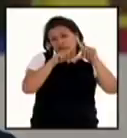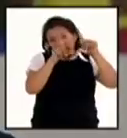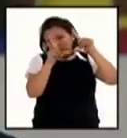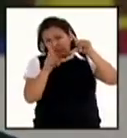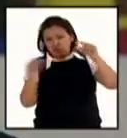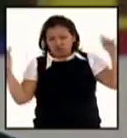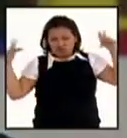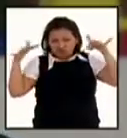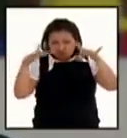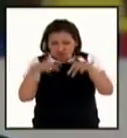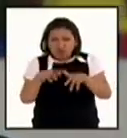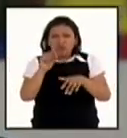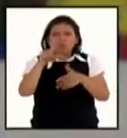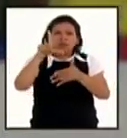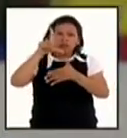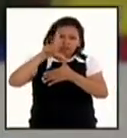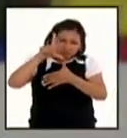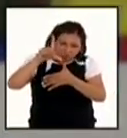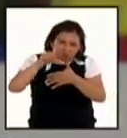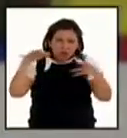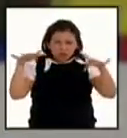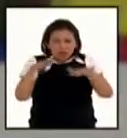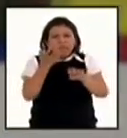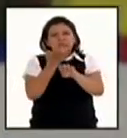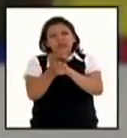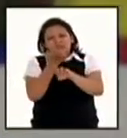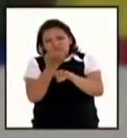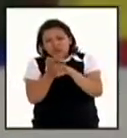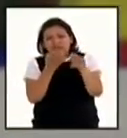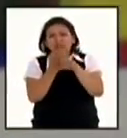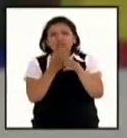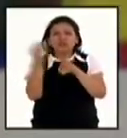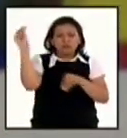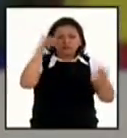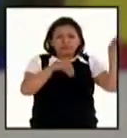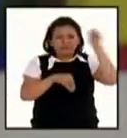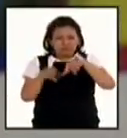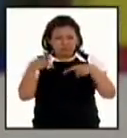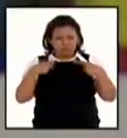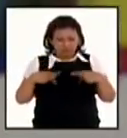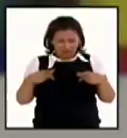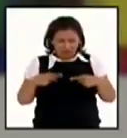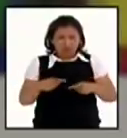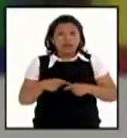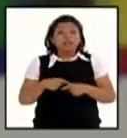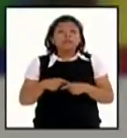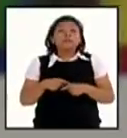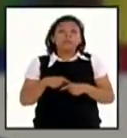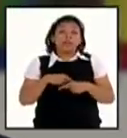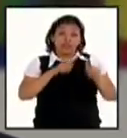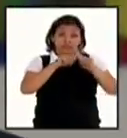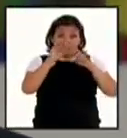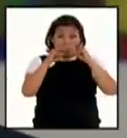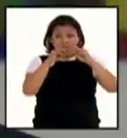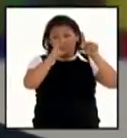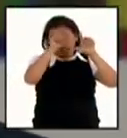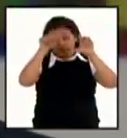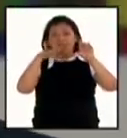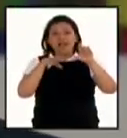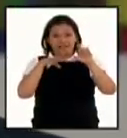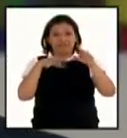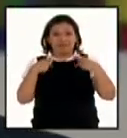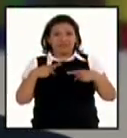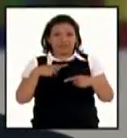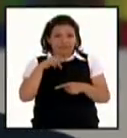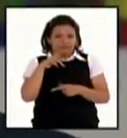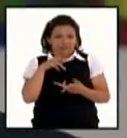desde luego de México, de Latinoamérica, de Estados Unidos, porque hay fieles ya en varias partes. No esta peculiaridad que la